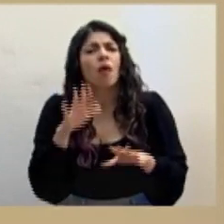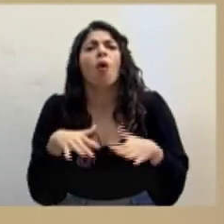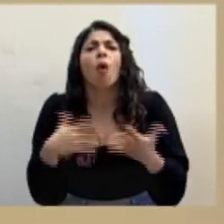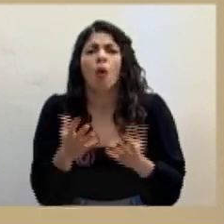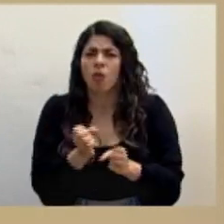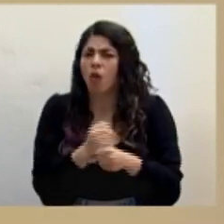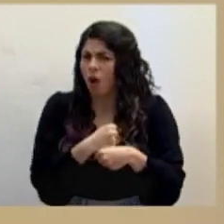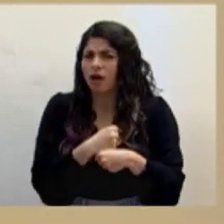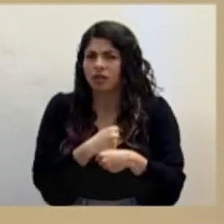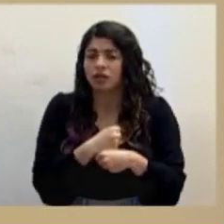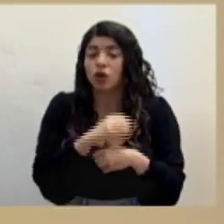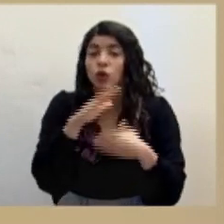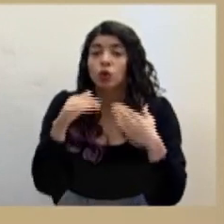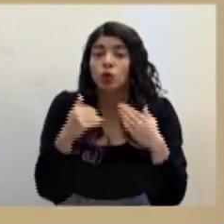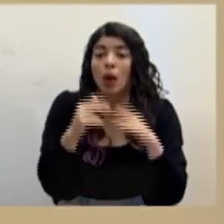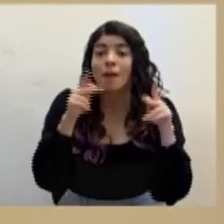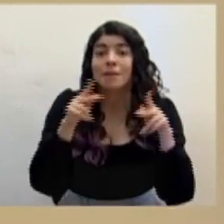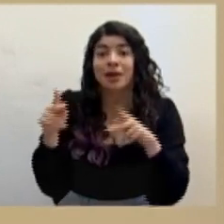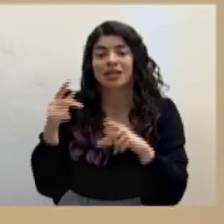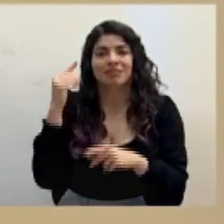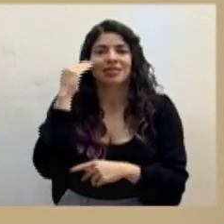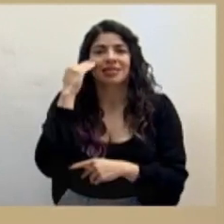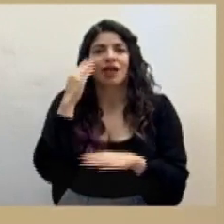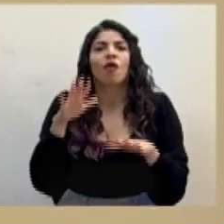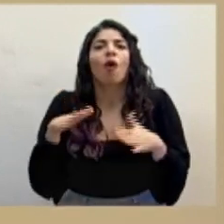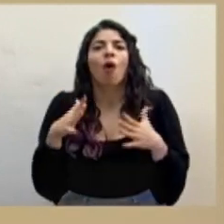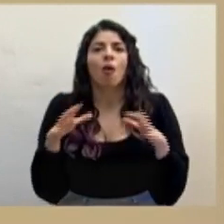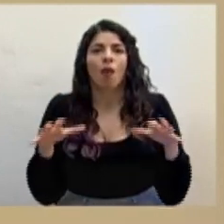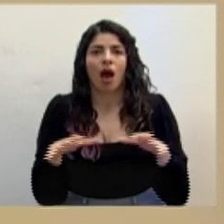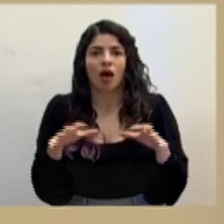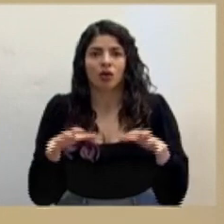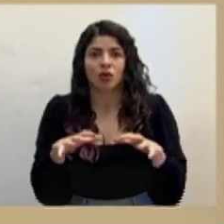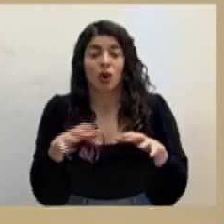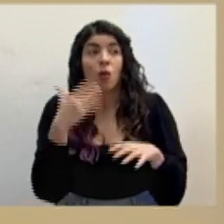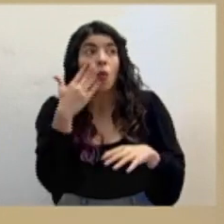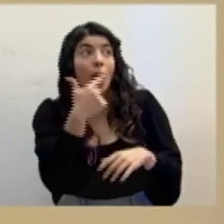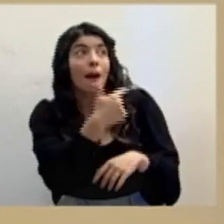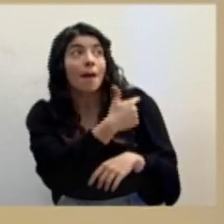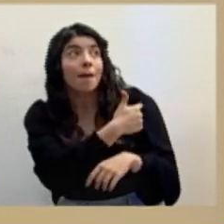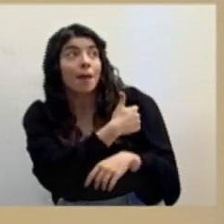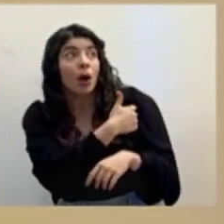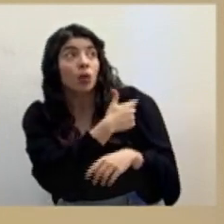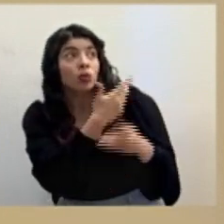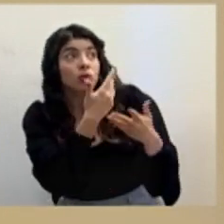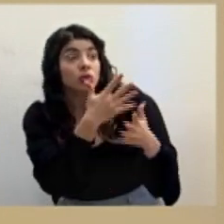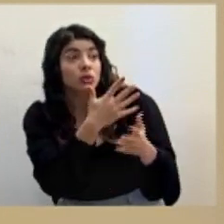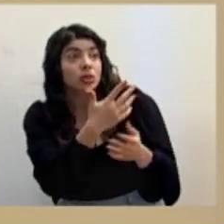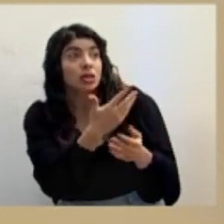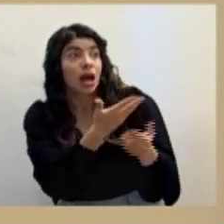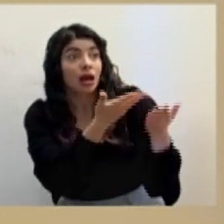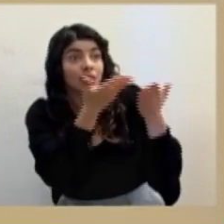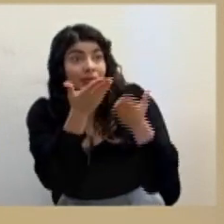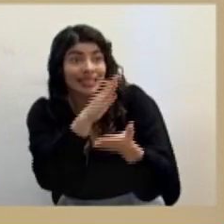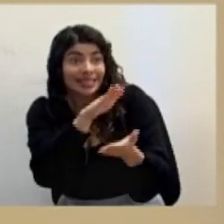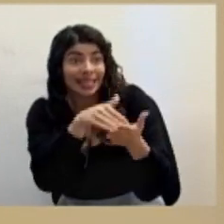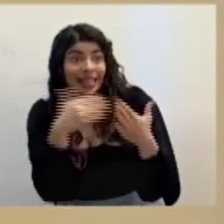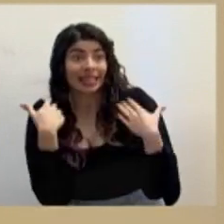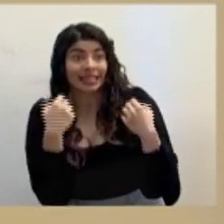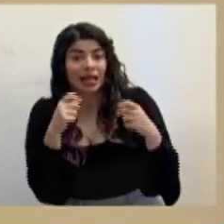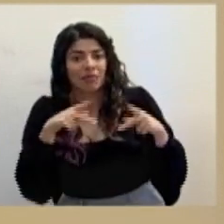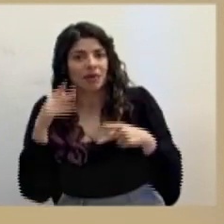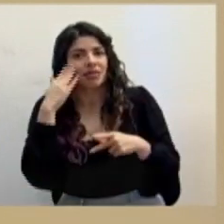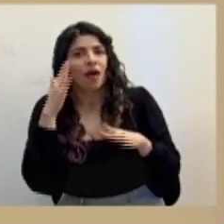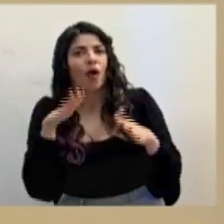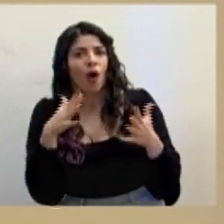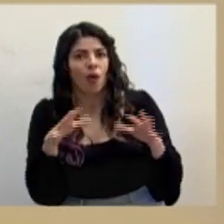y además la población también sabe cómo actuar cuando ya tenemos la vacuna dentro de nuestras áreas de salud. Y es por eso que